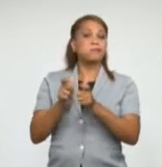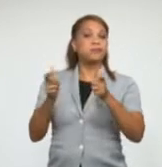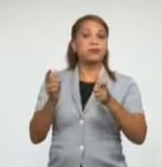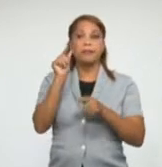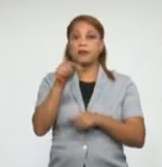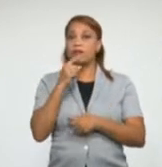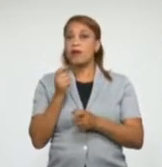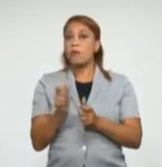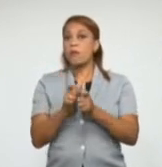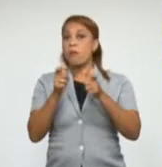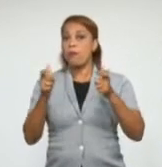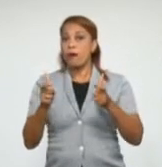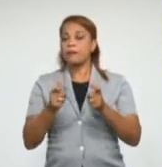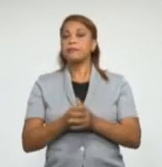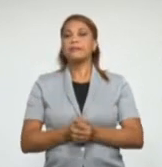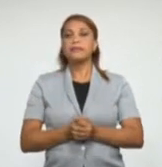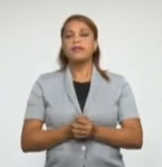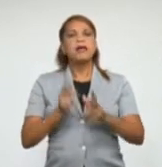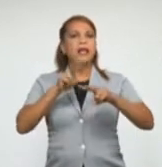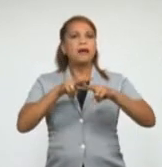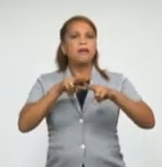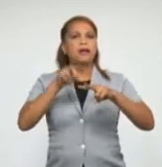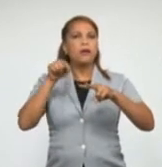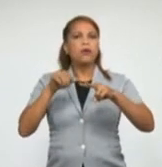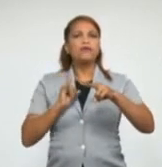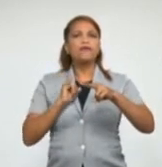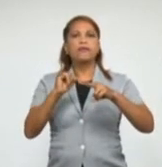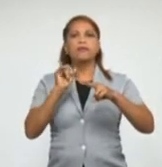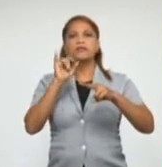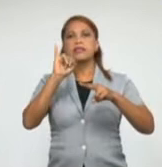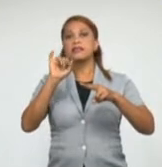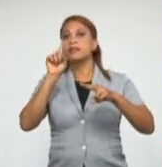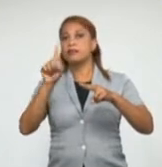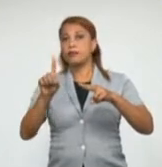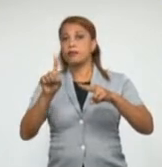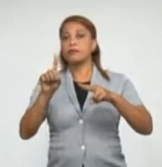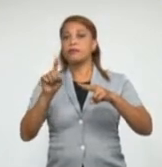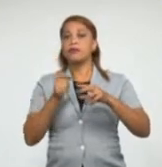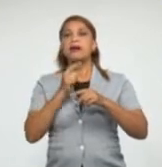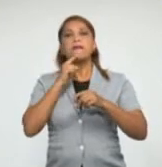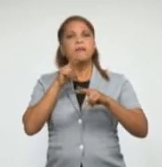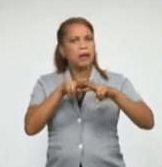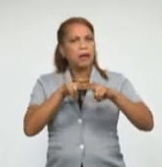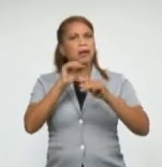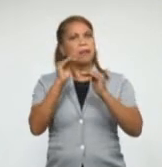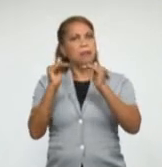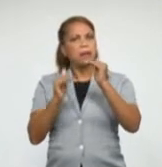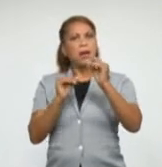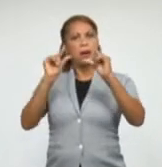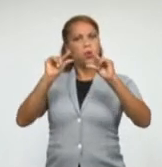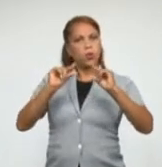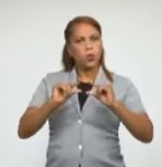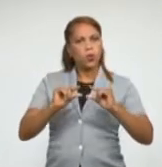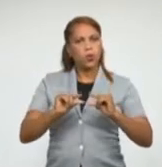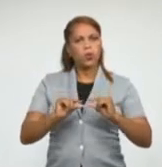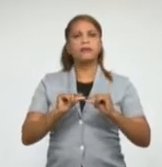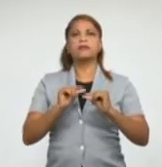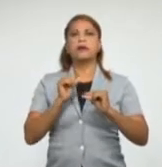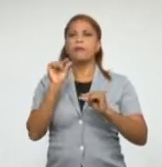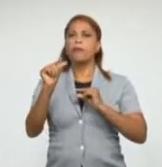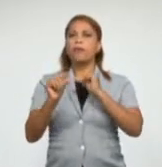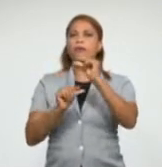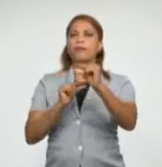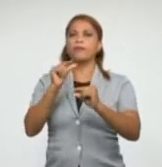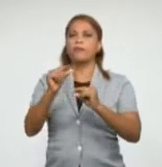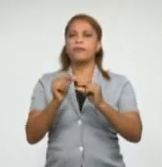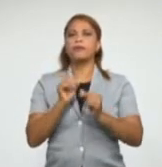del país. La Habana hoy reportó 61 casos, pero La Habana ha ido disminuyendo paulatinamente el porciento de